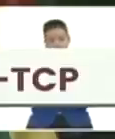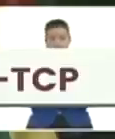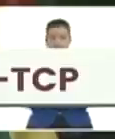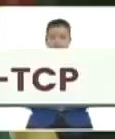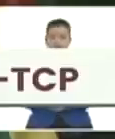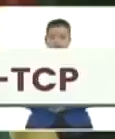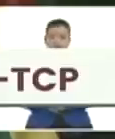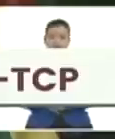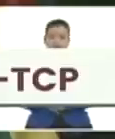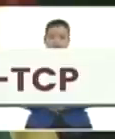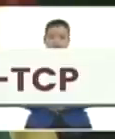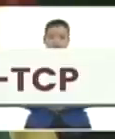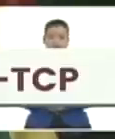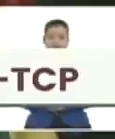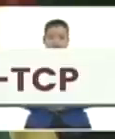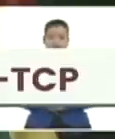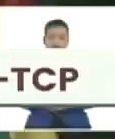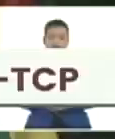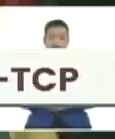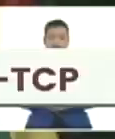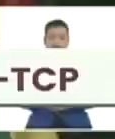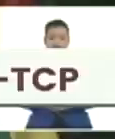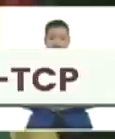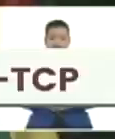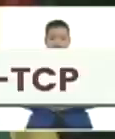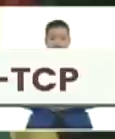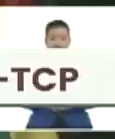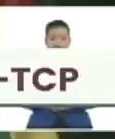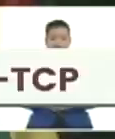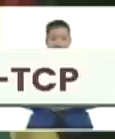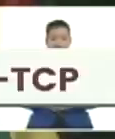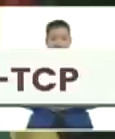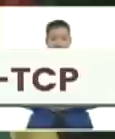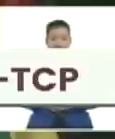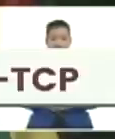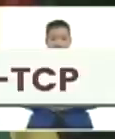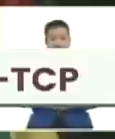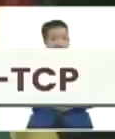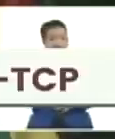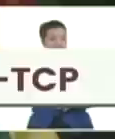Yo quiero empezar haciendo mención de que hoy día es un día muy especial en Bolivia.